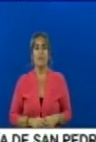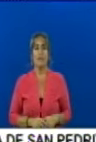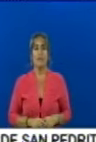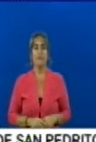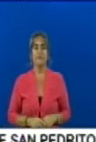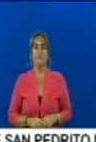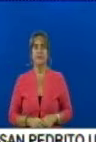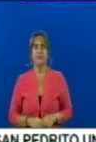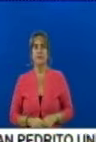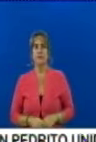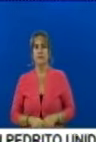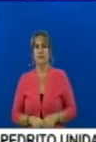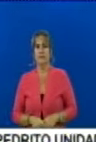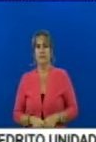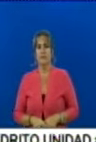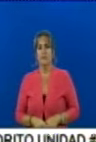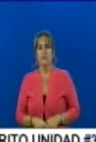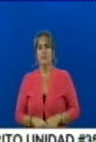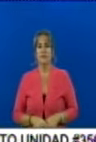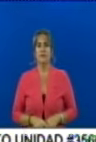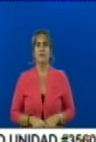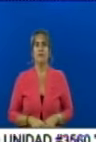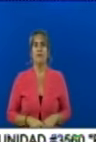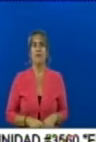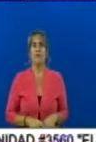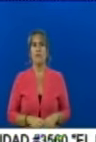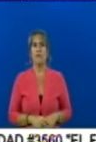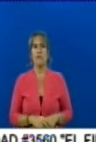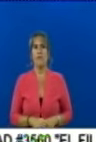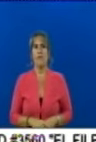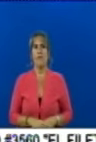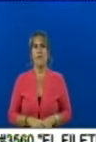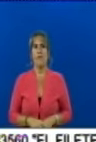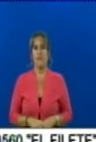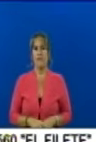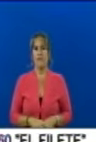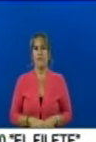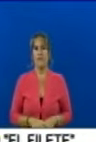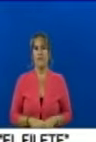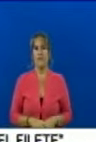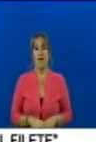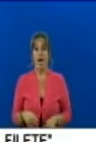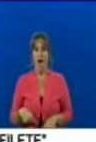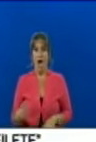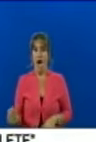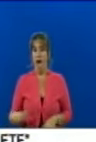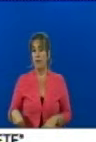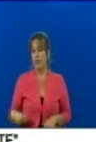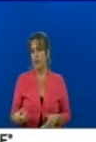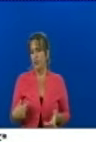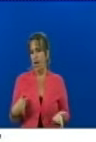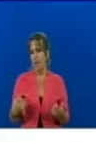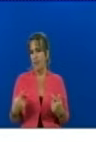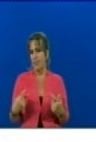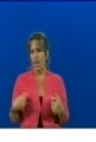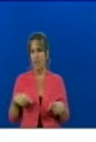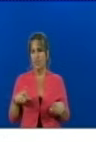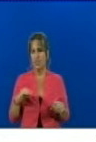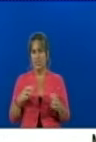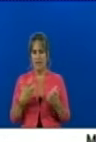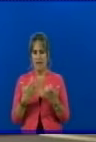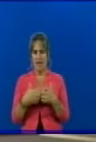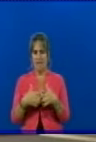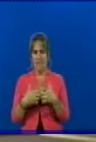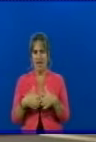Y aprovechamos Aprovecho para continuar dialogando acerca de la fabricación